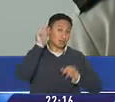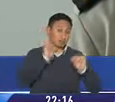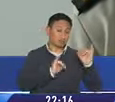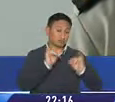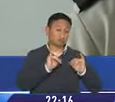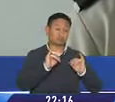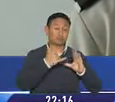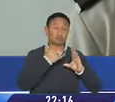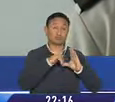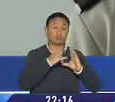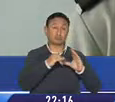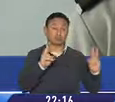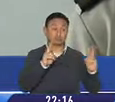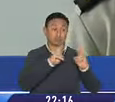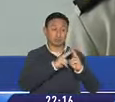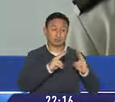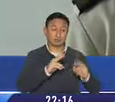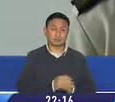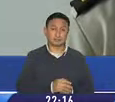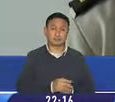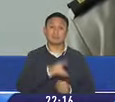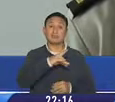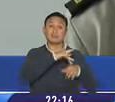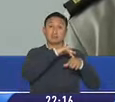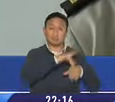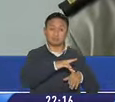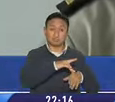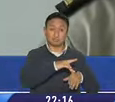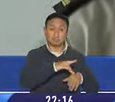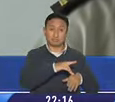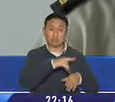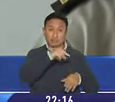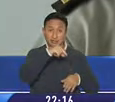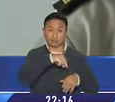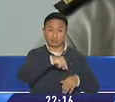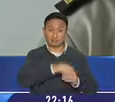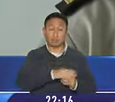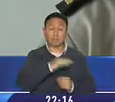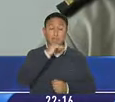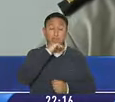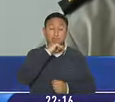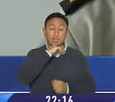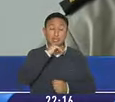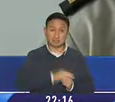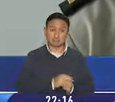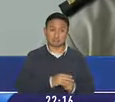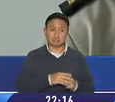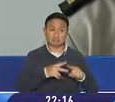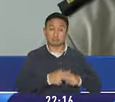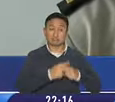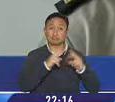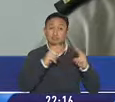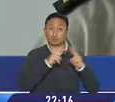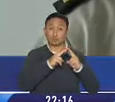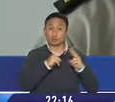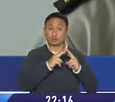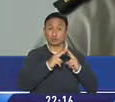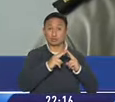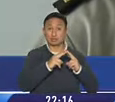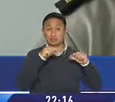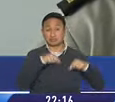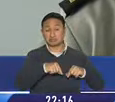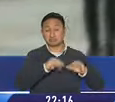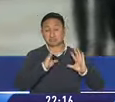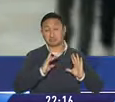de WhatsApp, la cual se habían citado, han quedado en citarse aquí en la ciudad de Manta para proceder a conocerse y pasar unos días